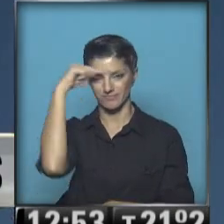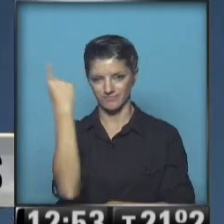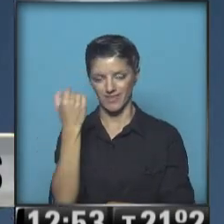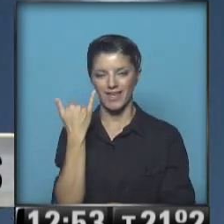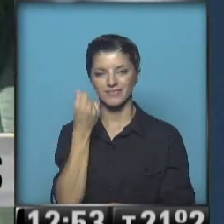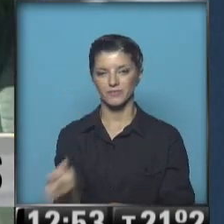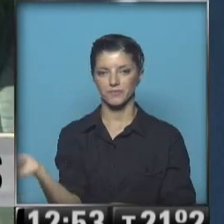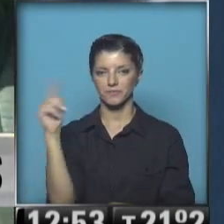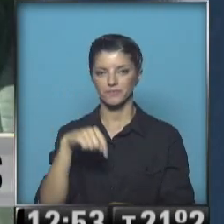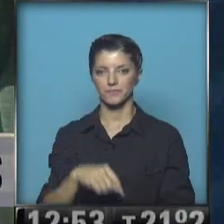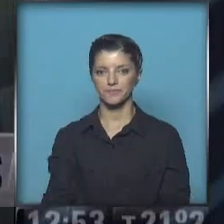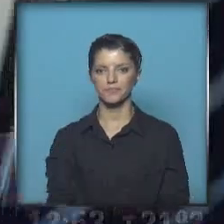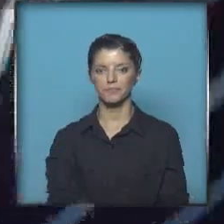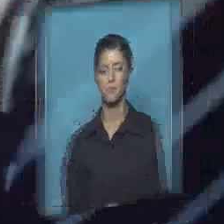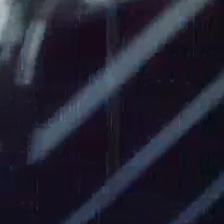ya